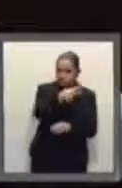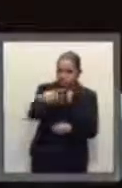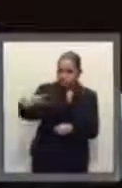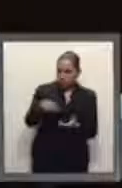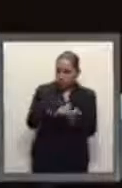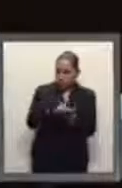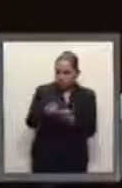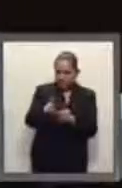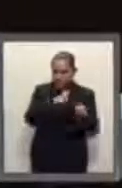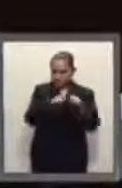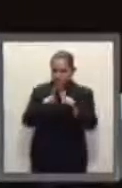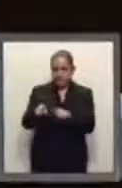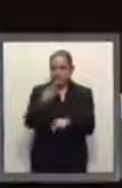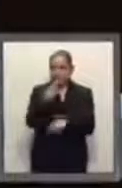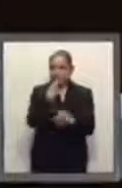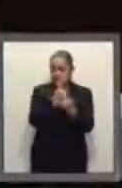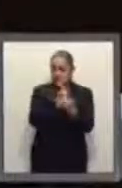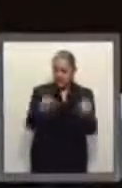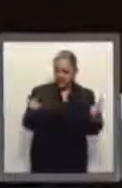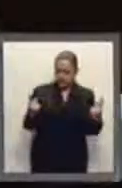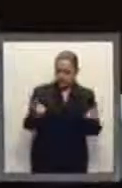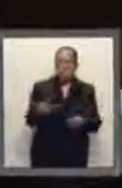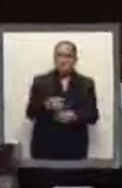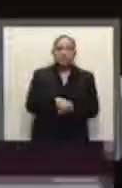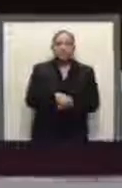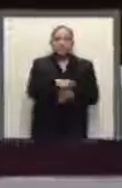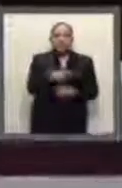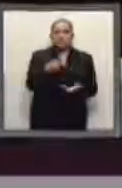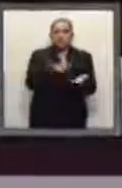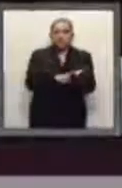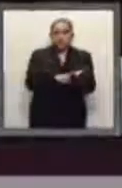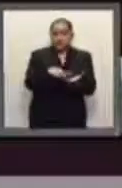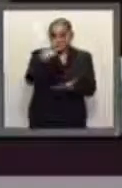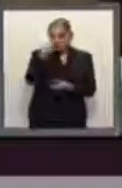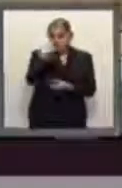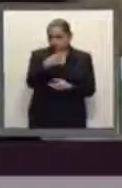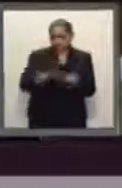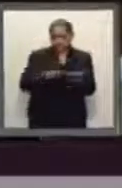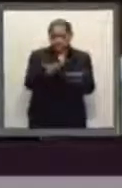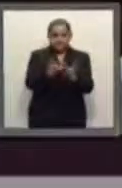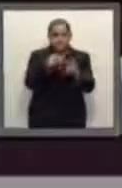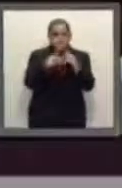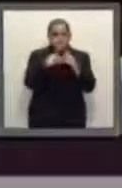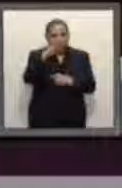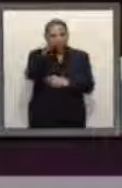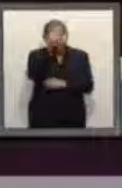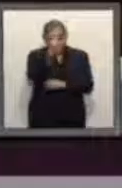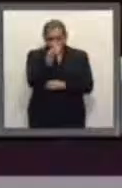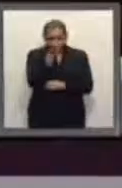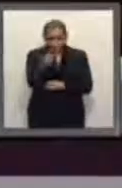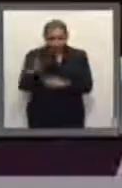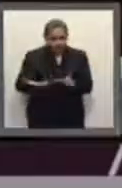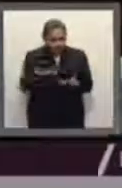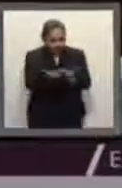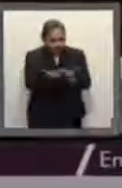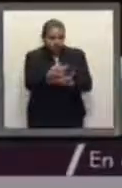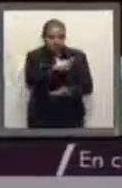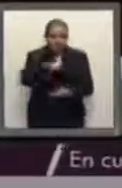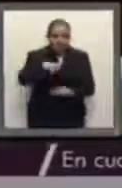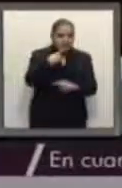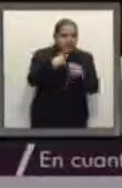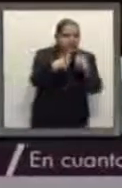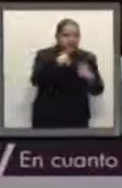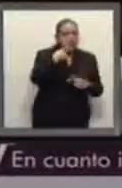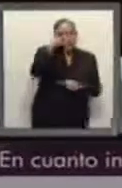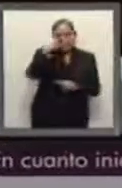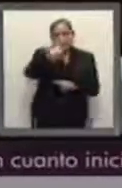los derechos de la niñez, pero no estamos de acuerdo en que puntos de acuerdo de esta naturaleza se avalen para desprestigiar al